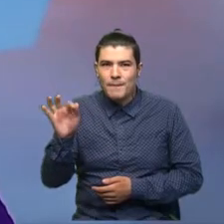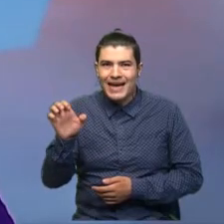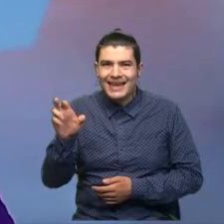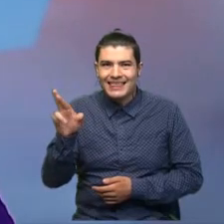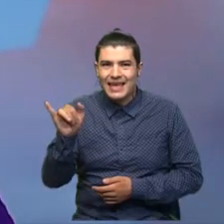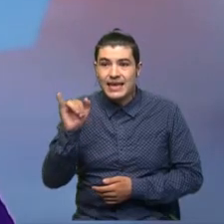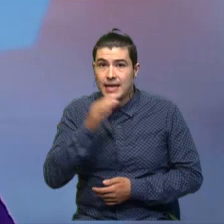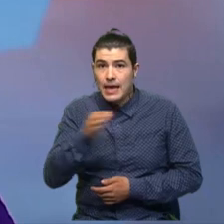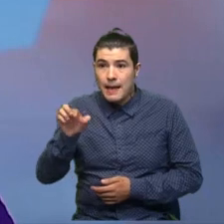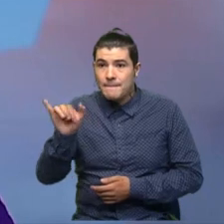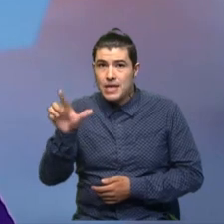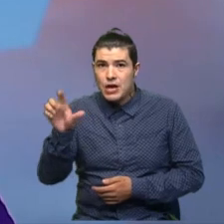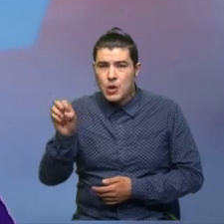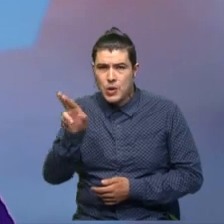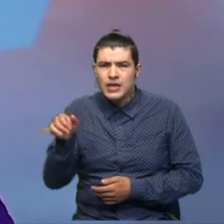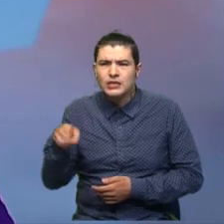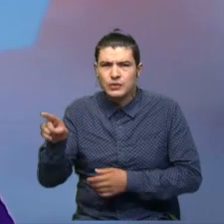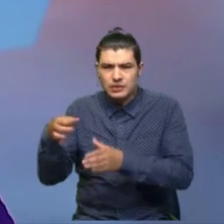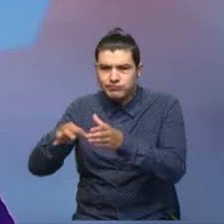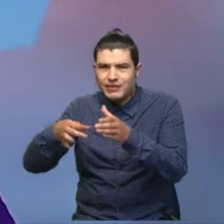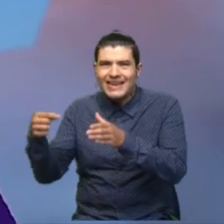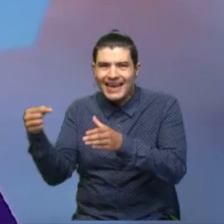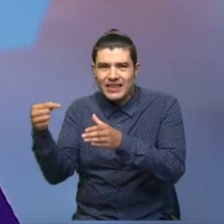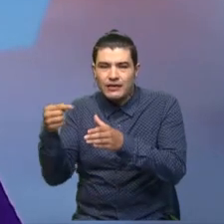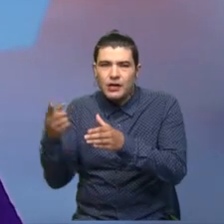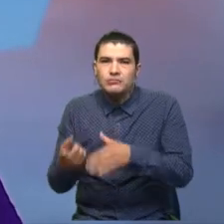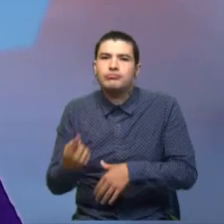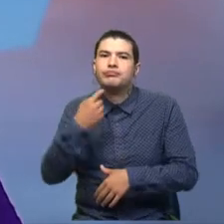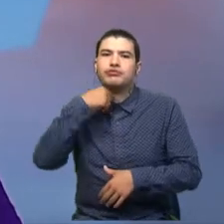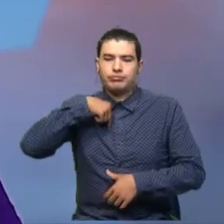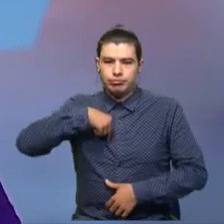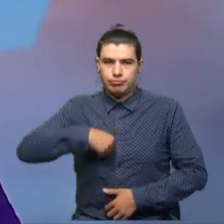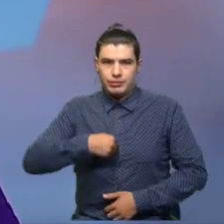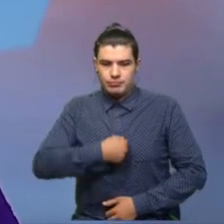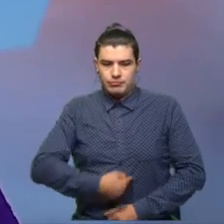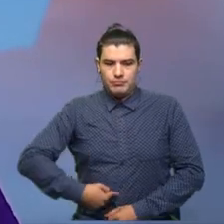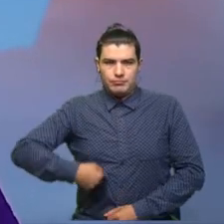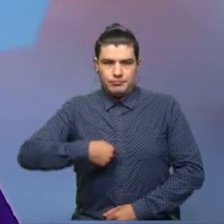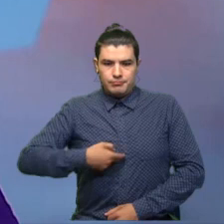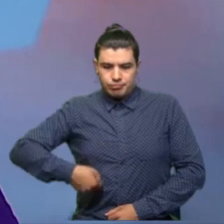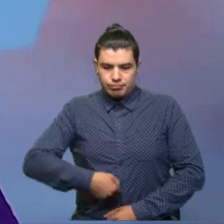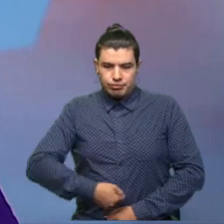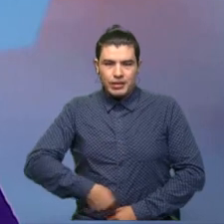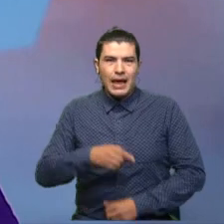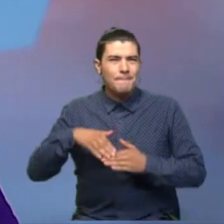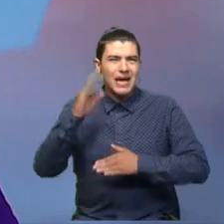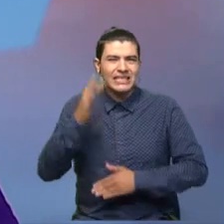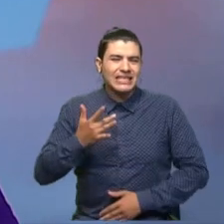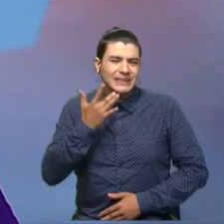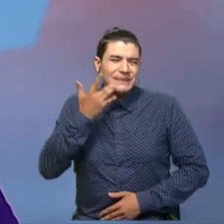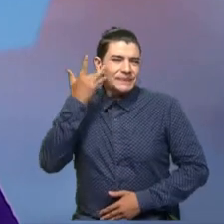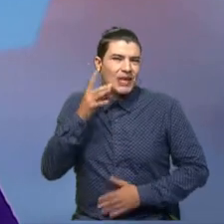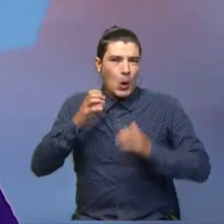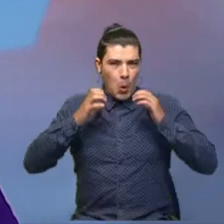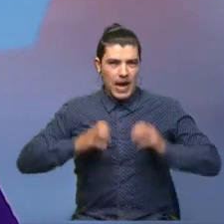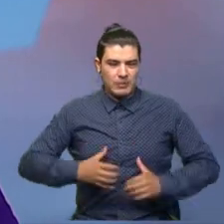bacteria gran negativa, un bacilo gran negativo que se aloja en el antro gástrico, que es el sitio en el cual hay mayor acidez, y es una de